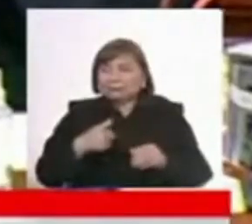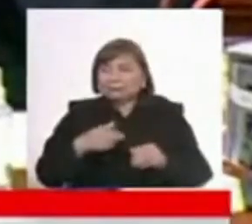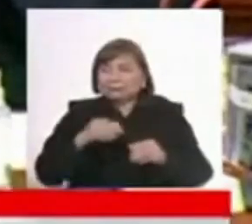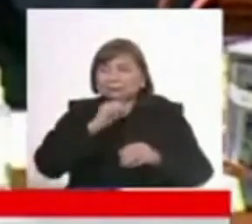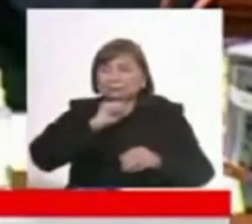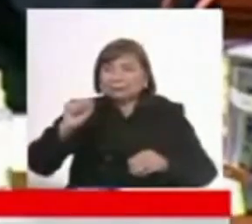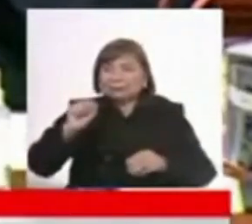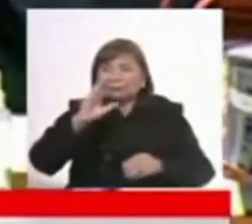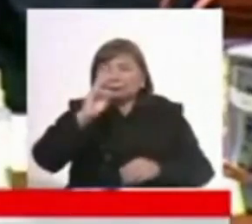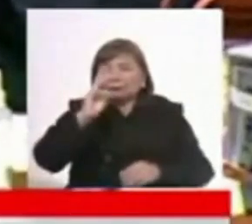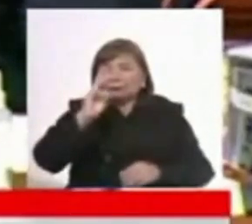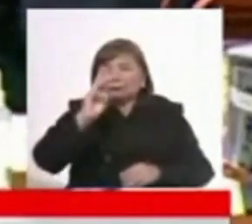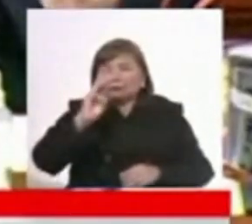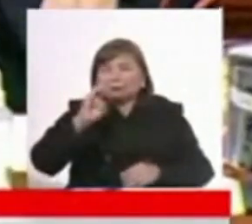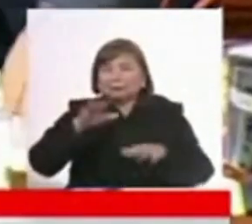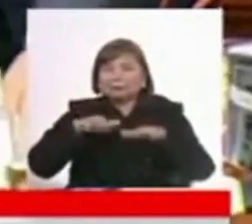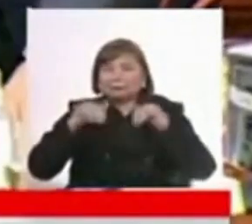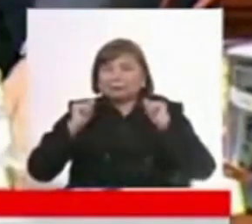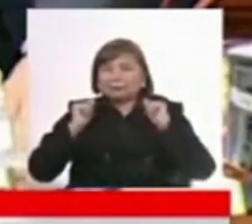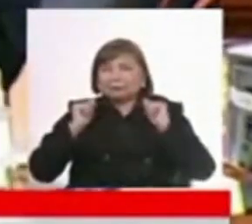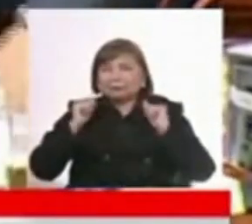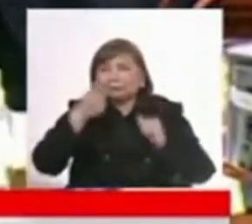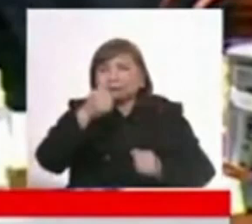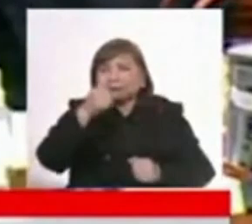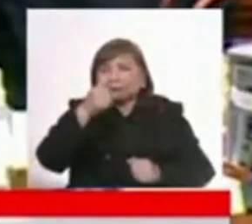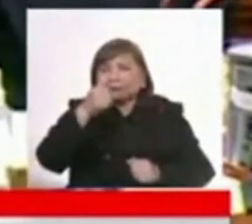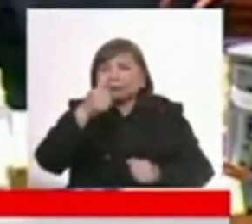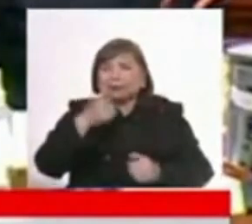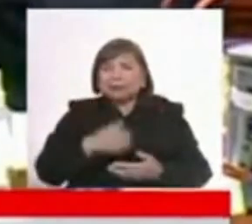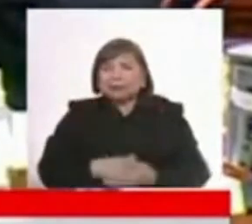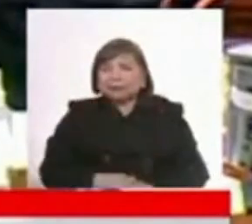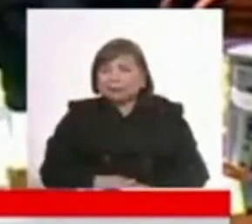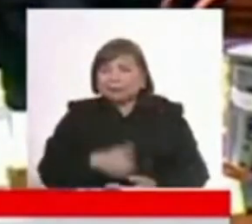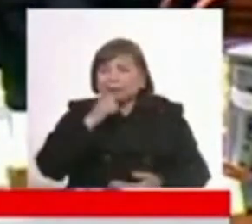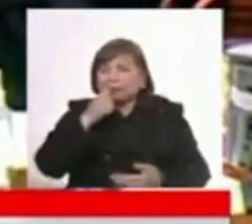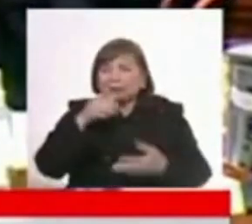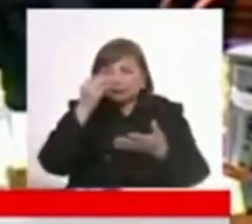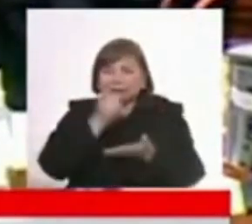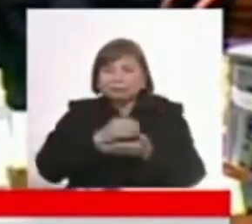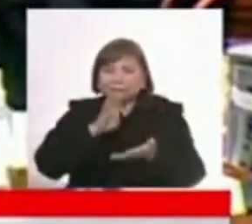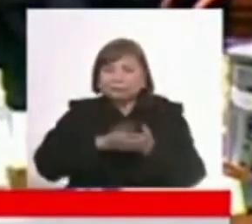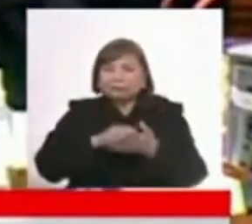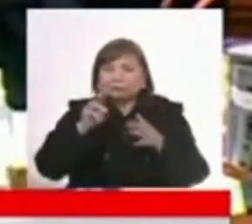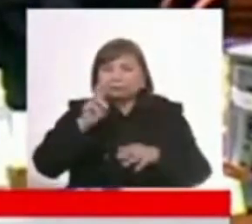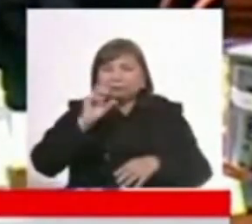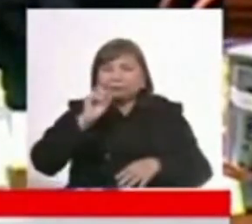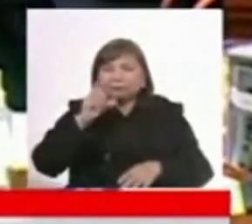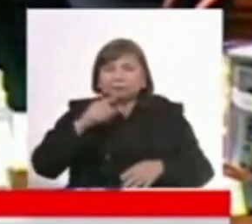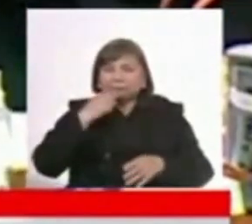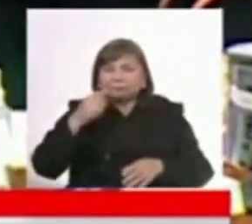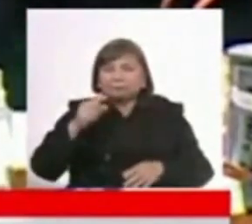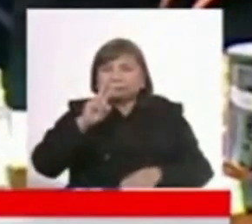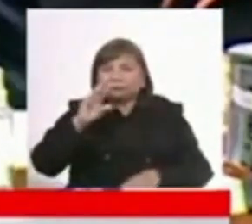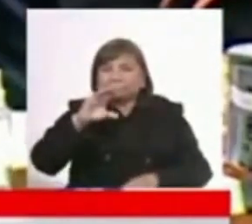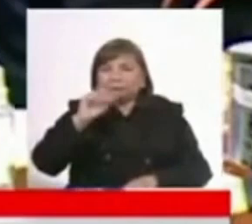cinco minutos que él deja de ser presidente la policía la escolta de él se para se para la